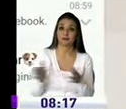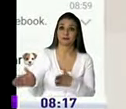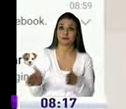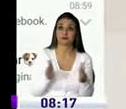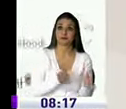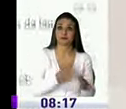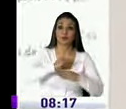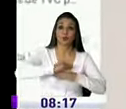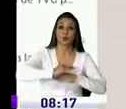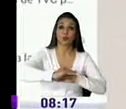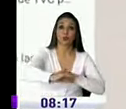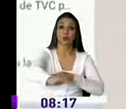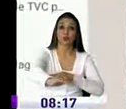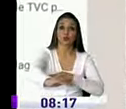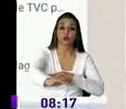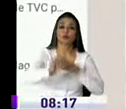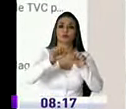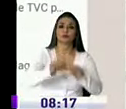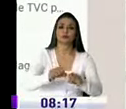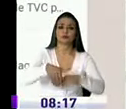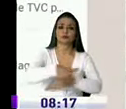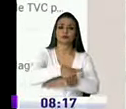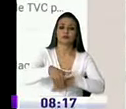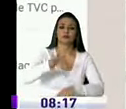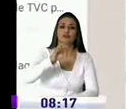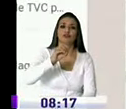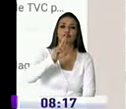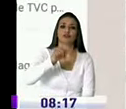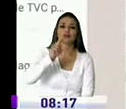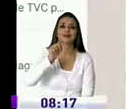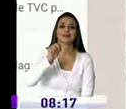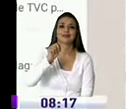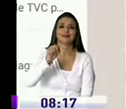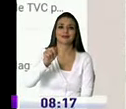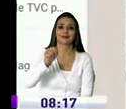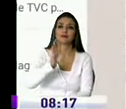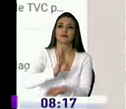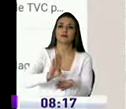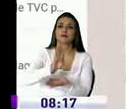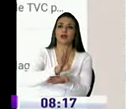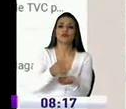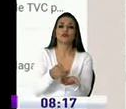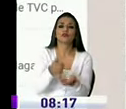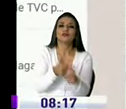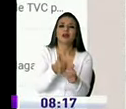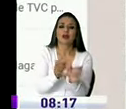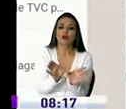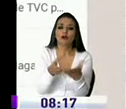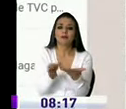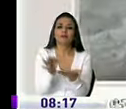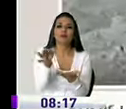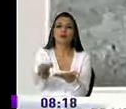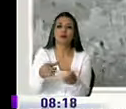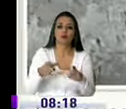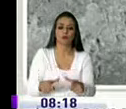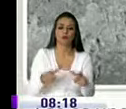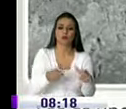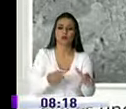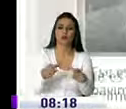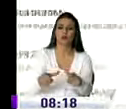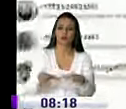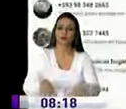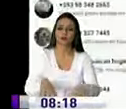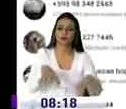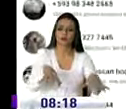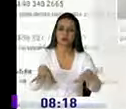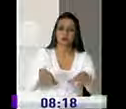repavimentación absoluta de esta arteria. Es en la calle Carlos Fortín, el sector de La Bota, cerca del Comité del Pueblo, hay unos cráteres gigantescos. Miren,